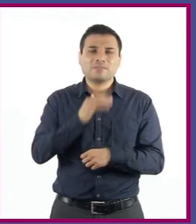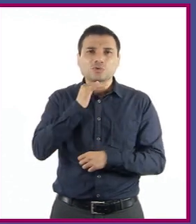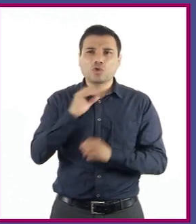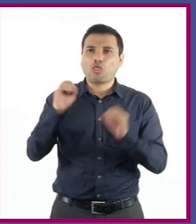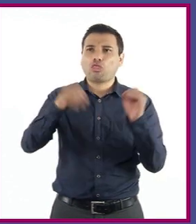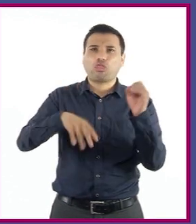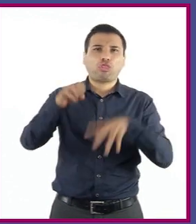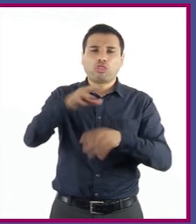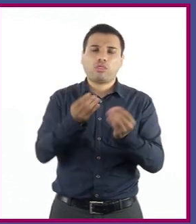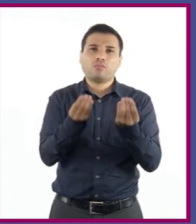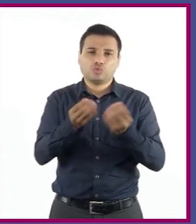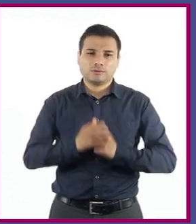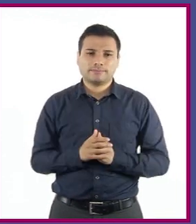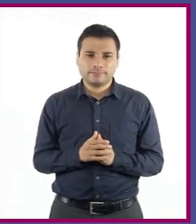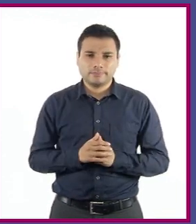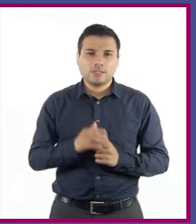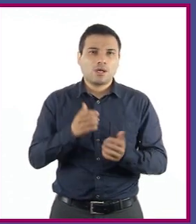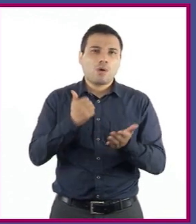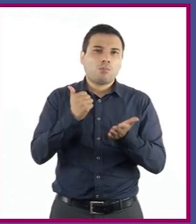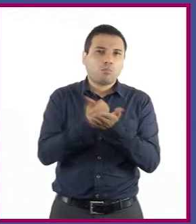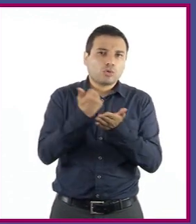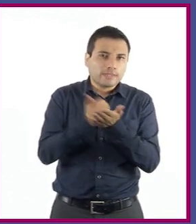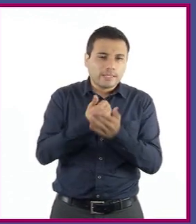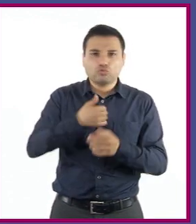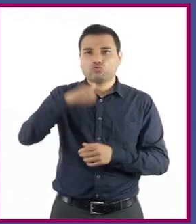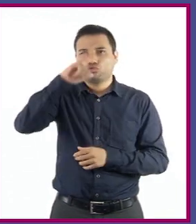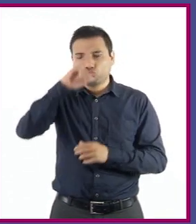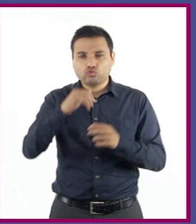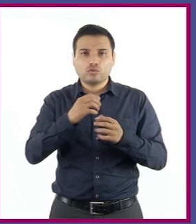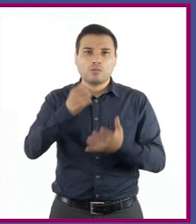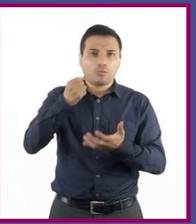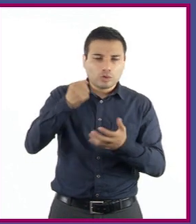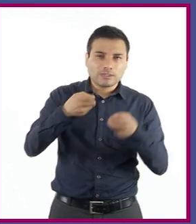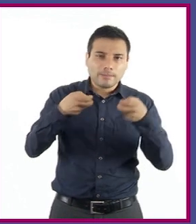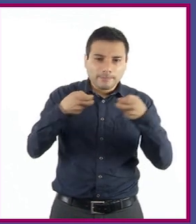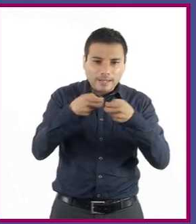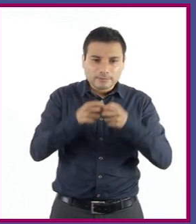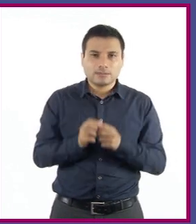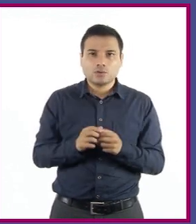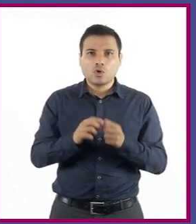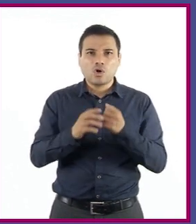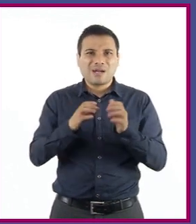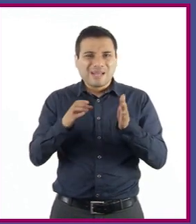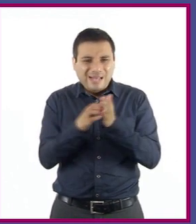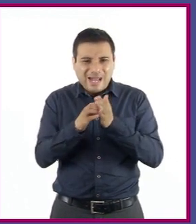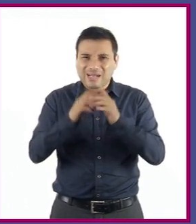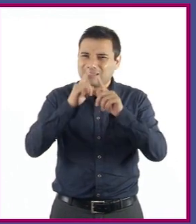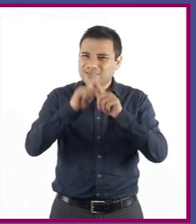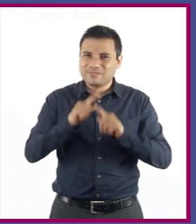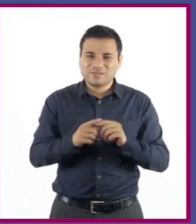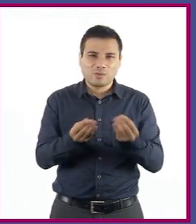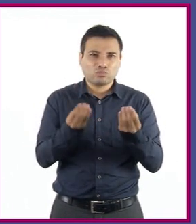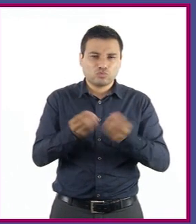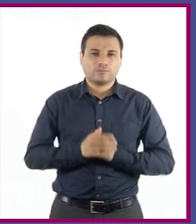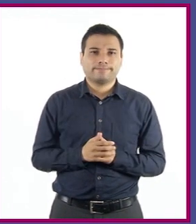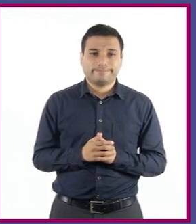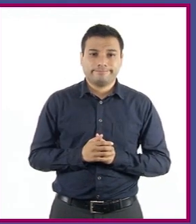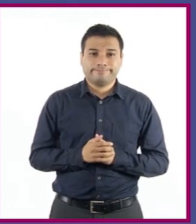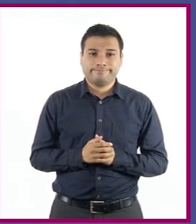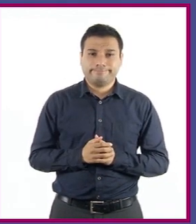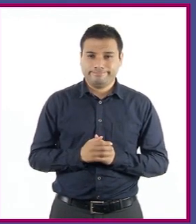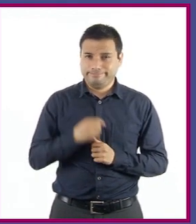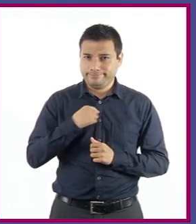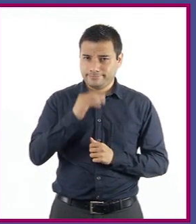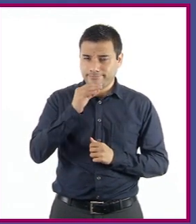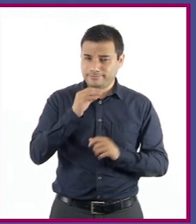la salida, como botellas y bolsas de plástico, envases de cartón, entre otros residuos. Concretamente, que